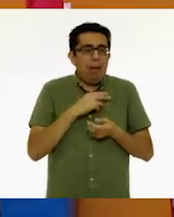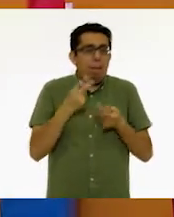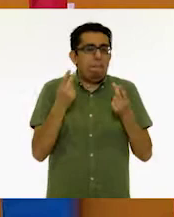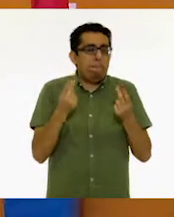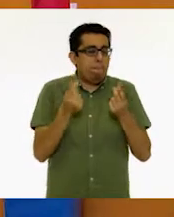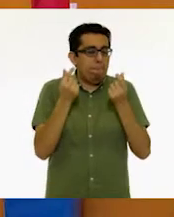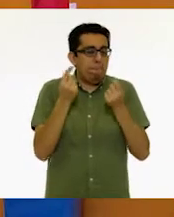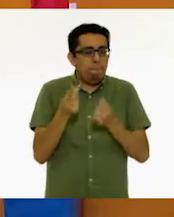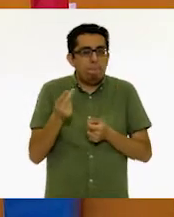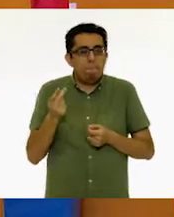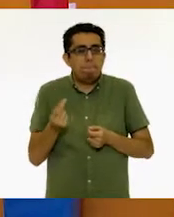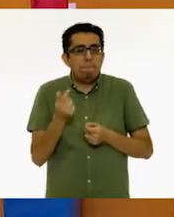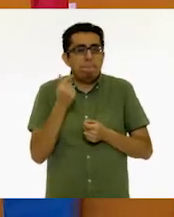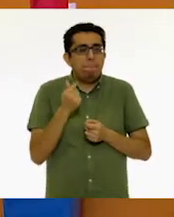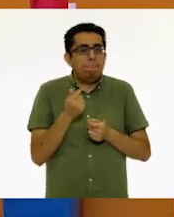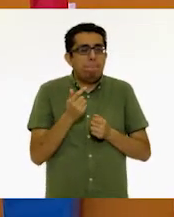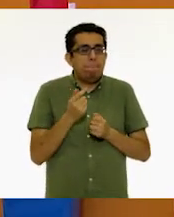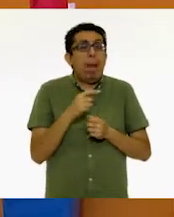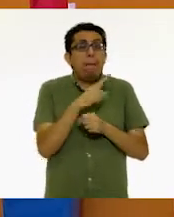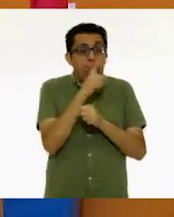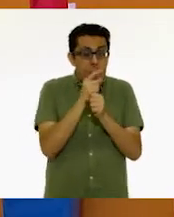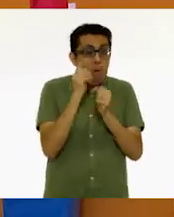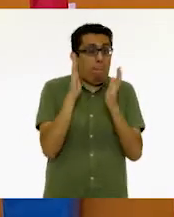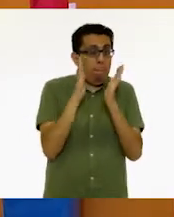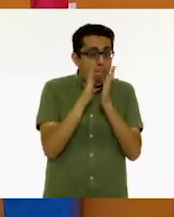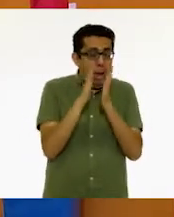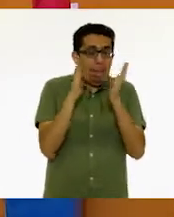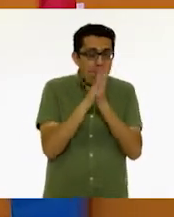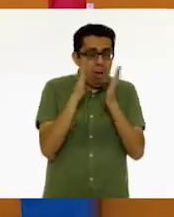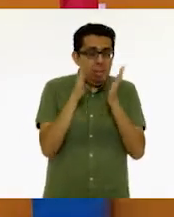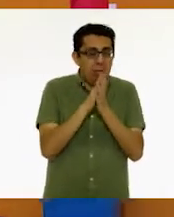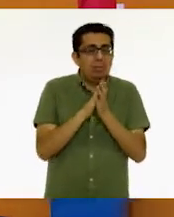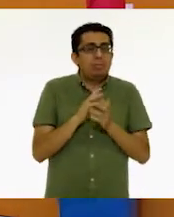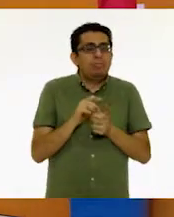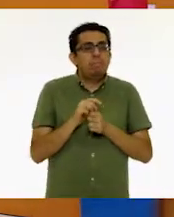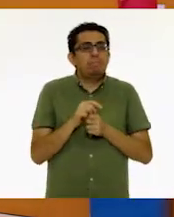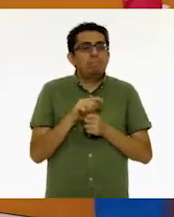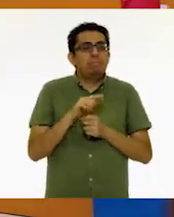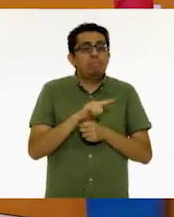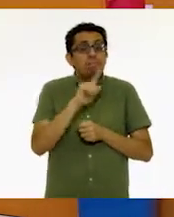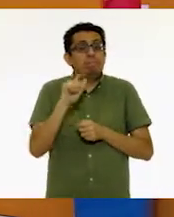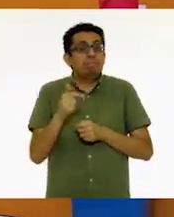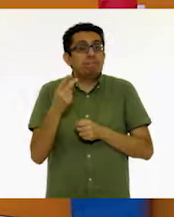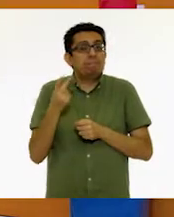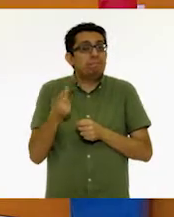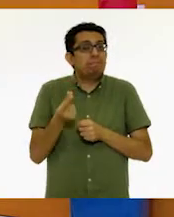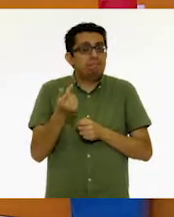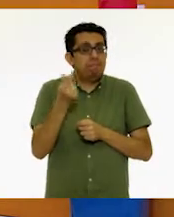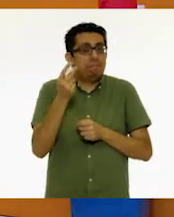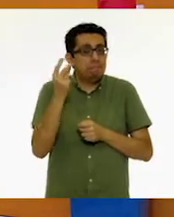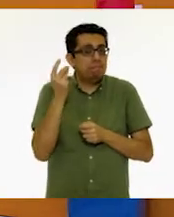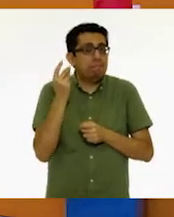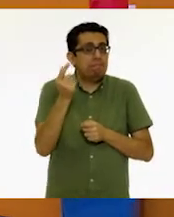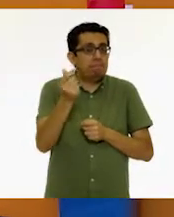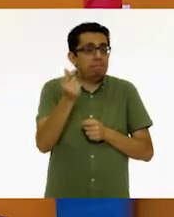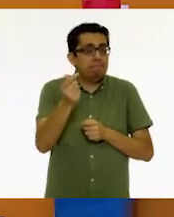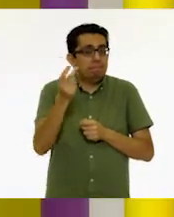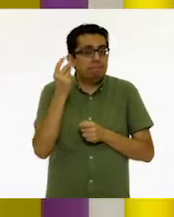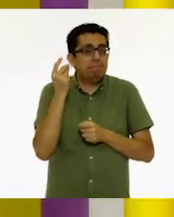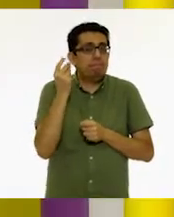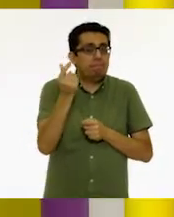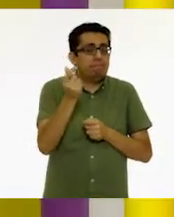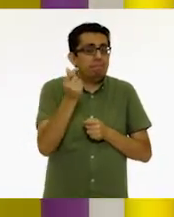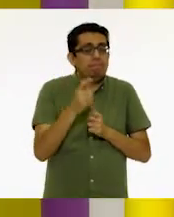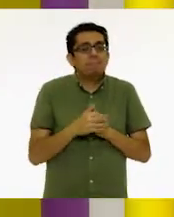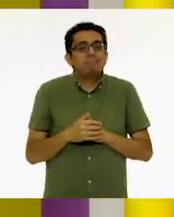es muy fácil, es así, ¿verdad? Es muy fácil, tú puedes hacerlo. Puedes hacerlo. Solo tienes que aprenderlo. ¿No?